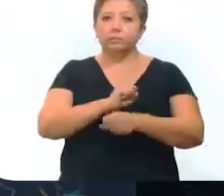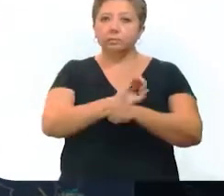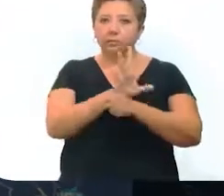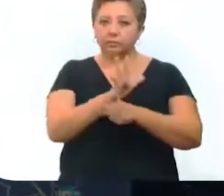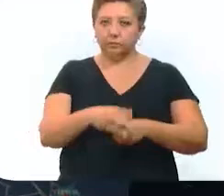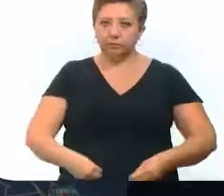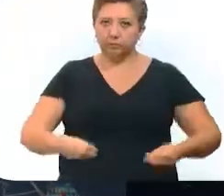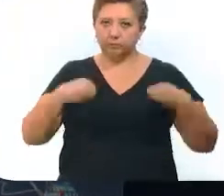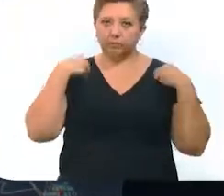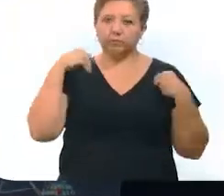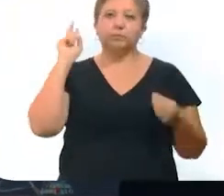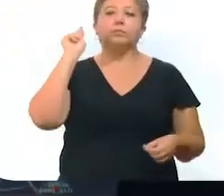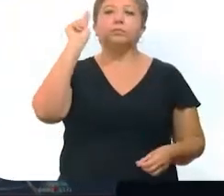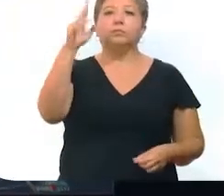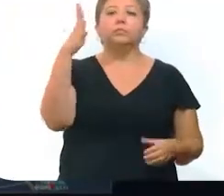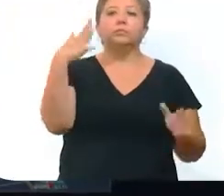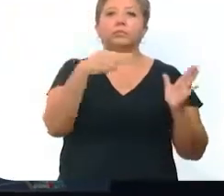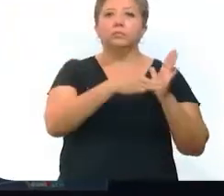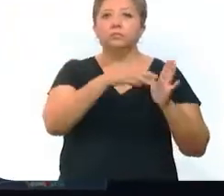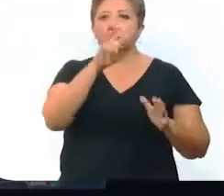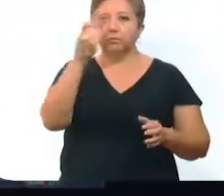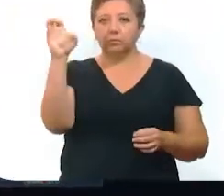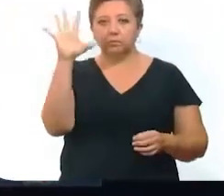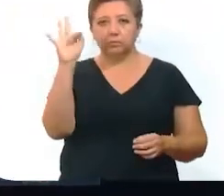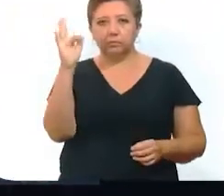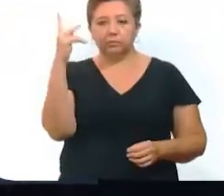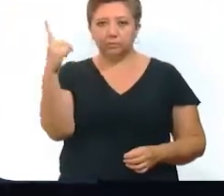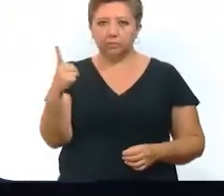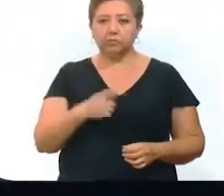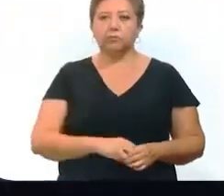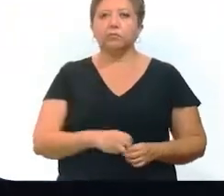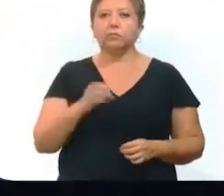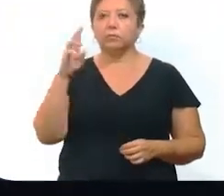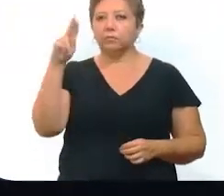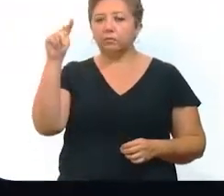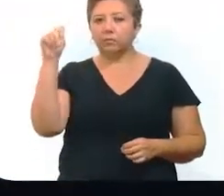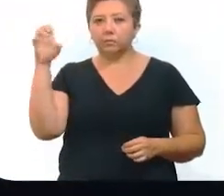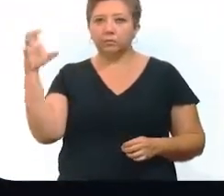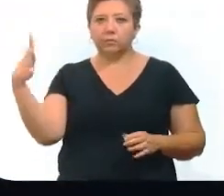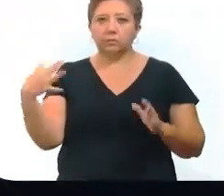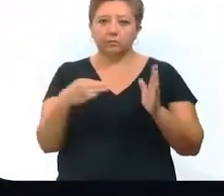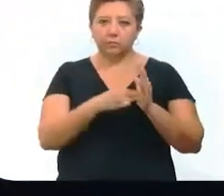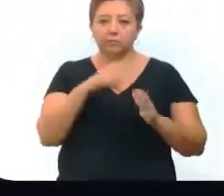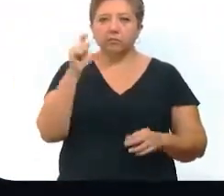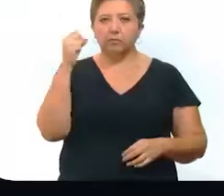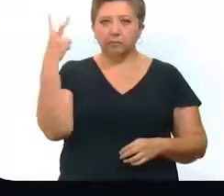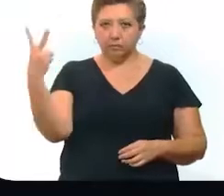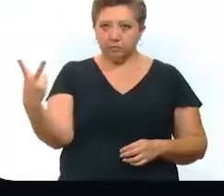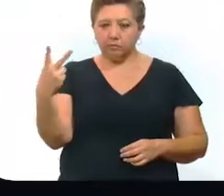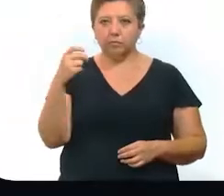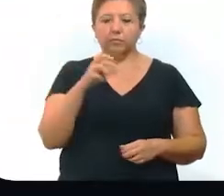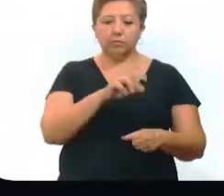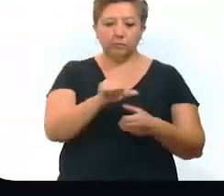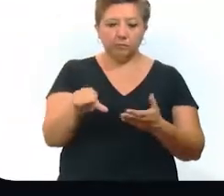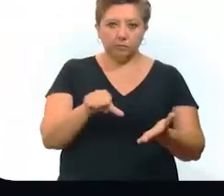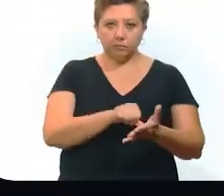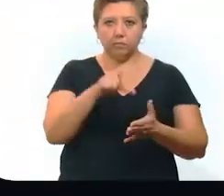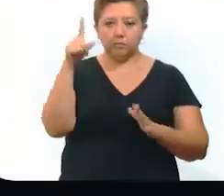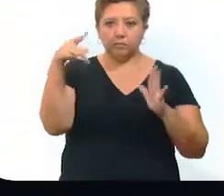que viven en la zona norte 5.341, en la zona oriente 5.022, en la zona